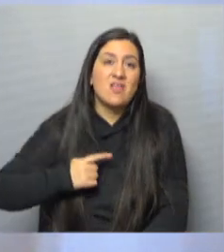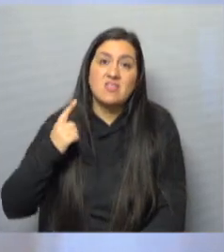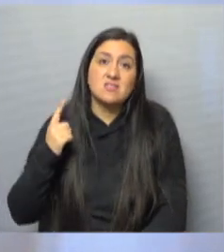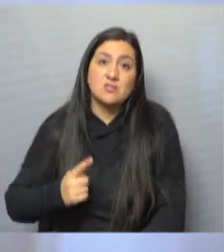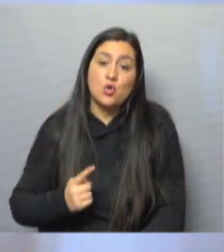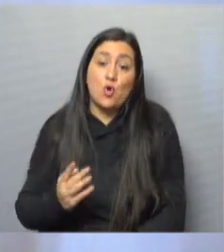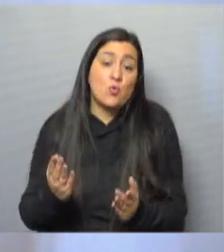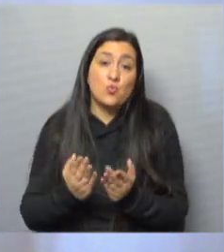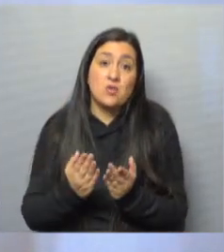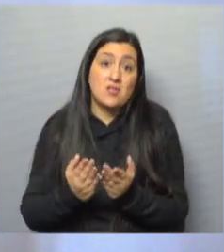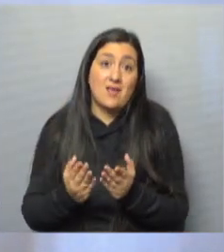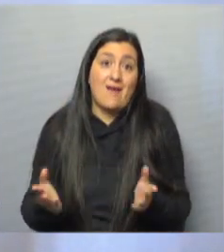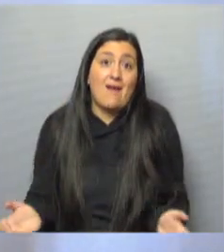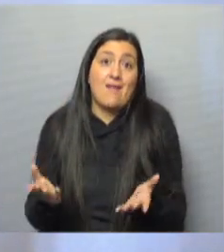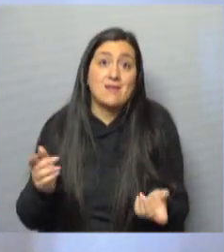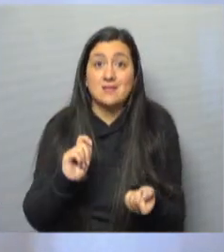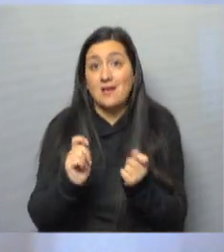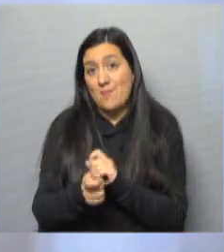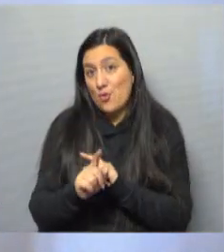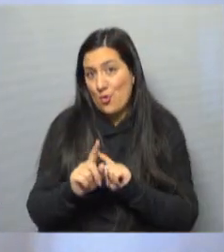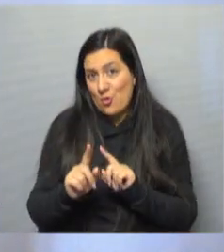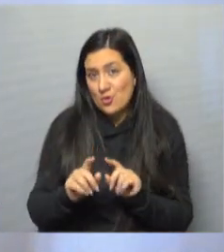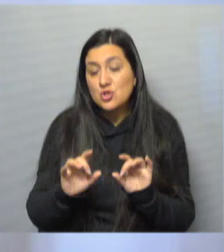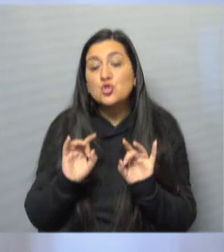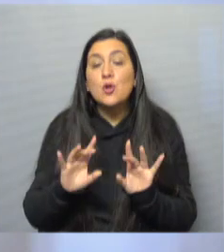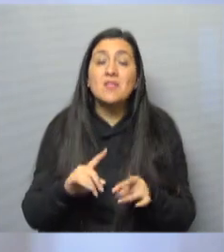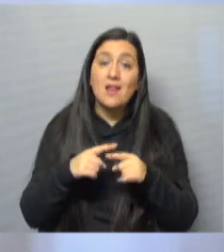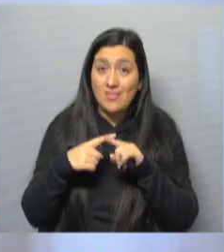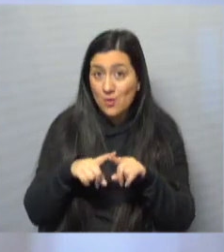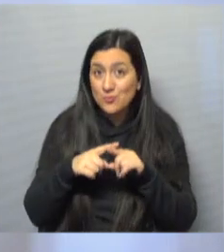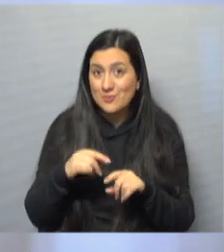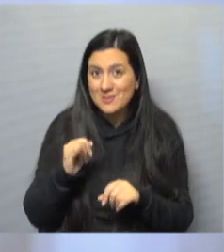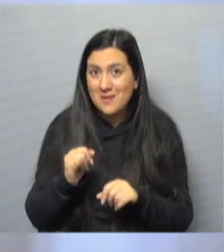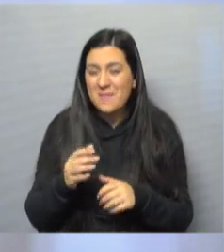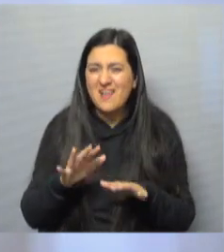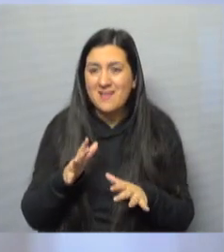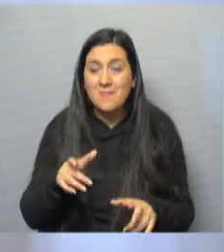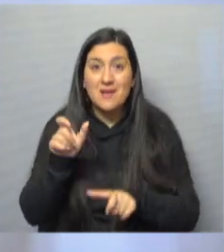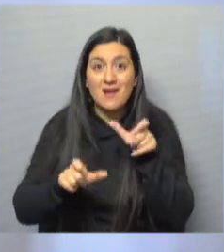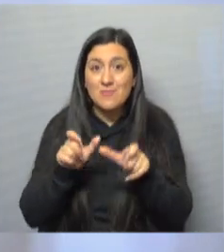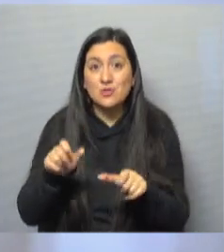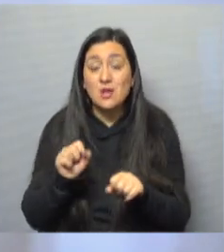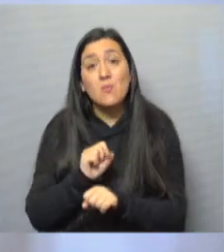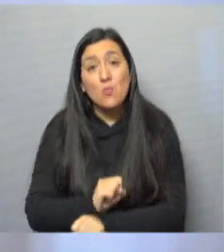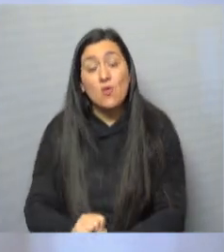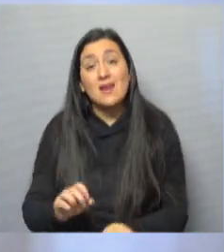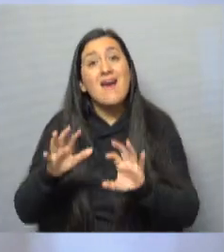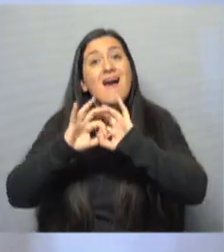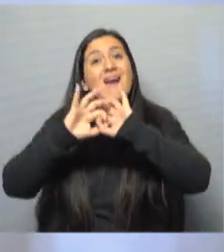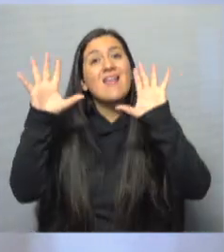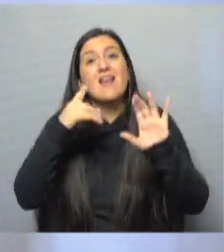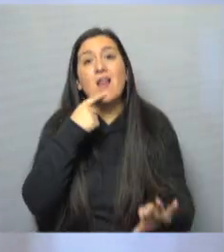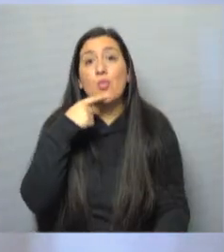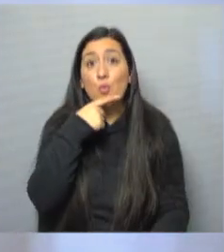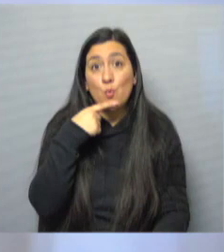verdad generar y ese cambio sino generar la discusión y que la gente hacia la ciudadanía pueda sacarse las dudas justamente con